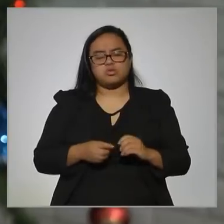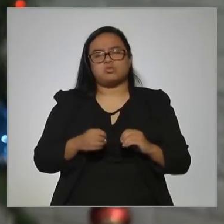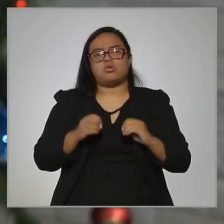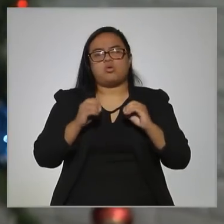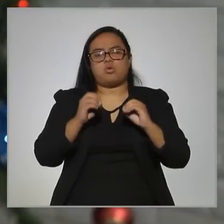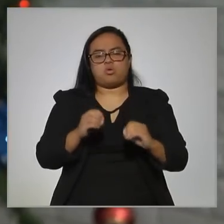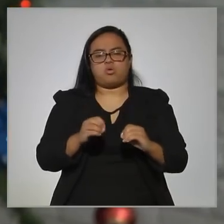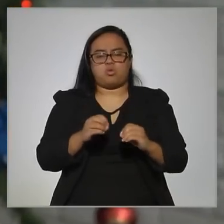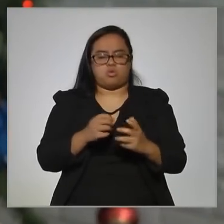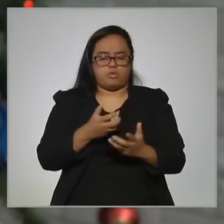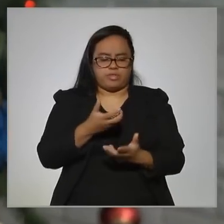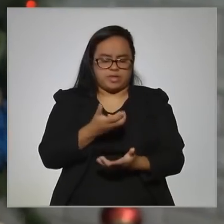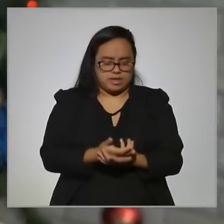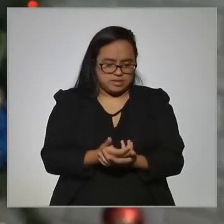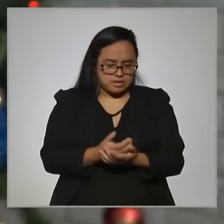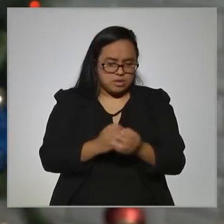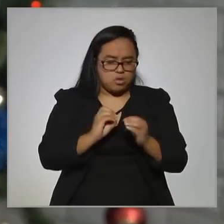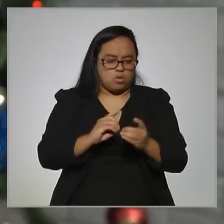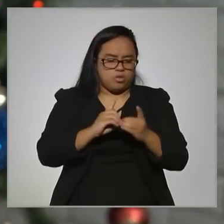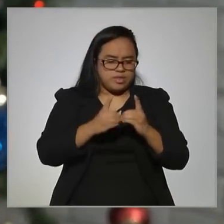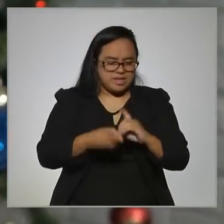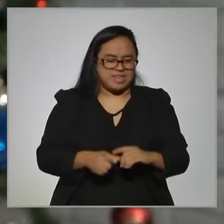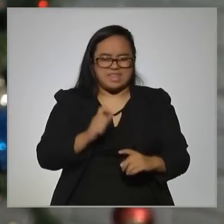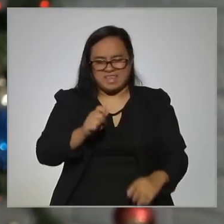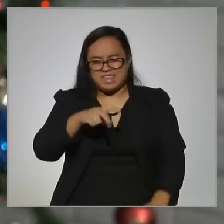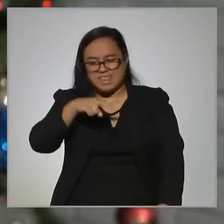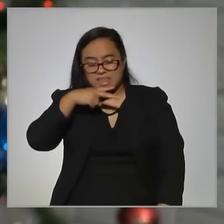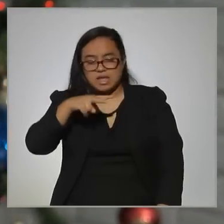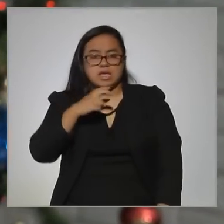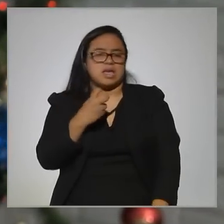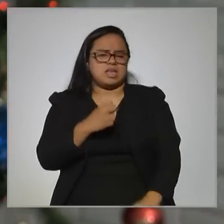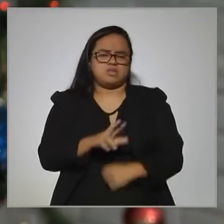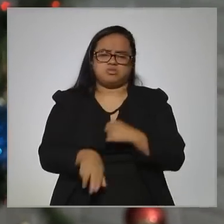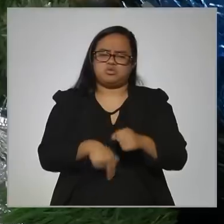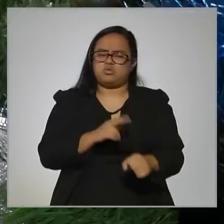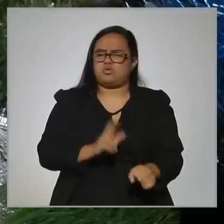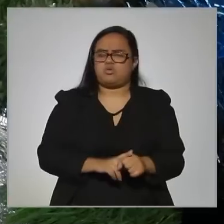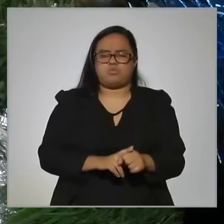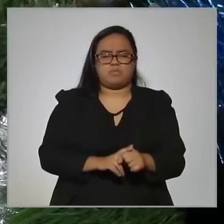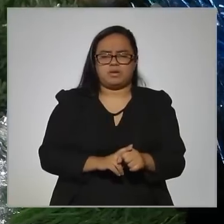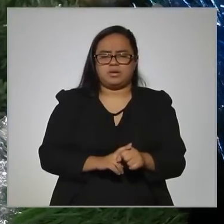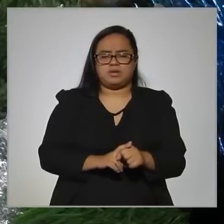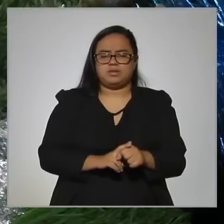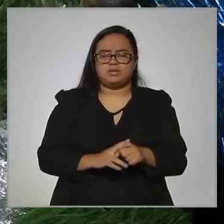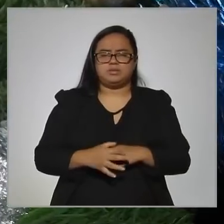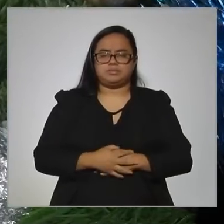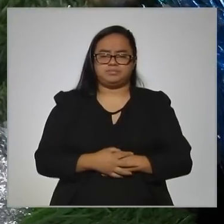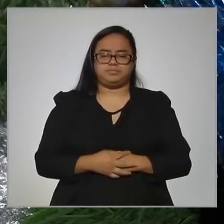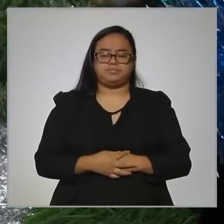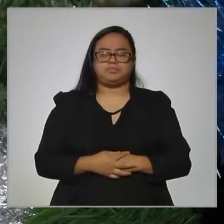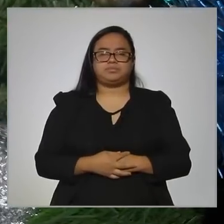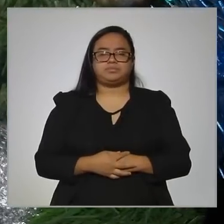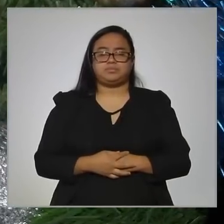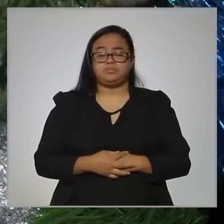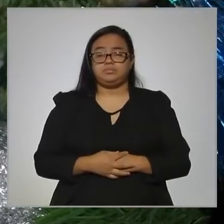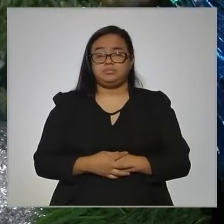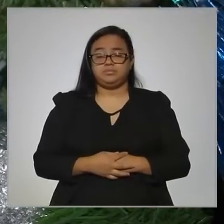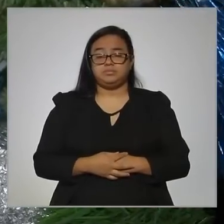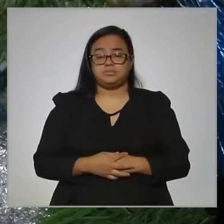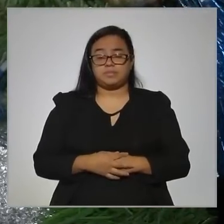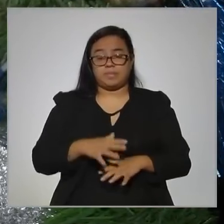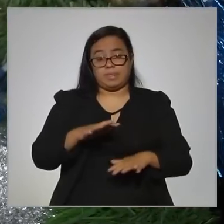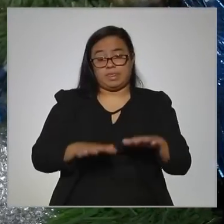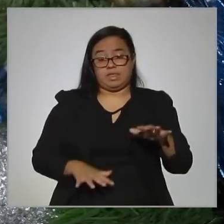de descanso, depresiones decembrinas son muy normales y que pasar por